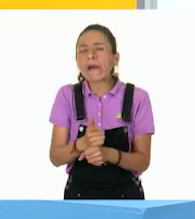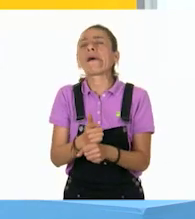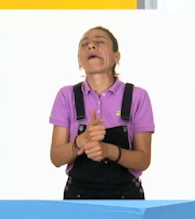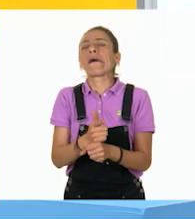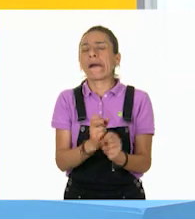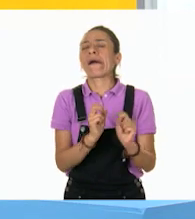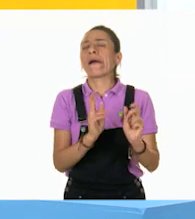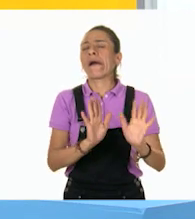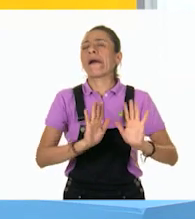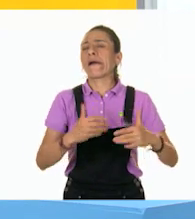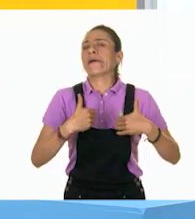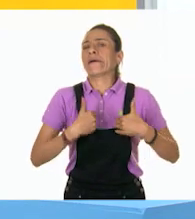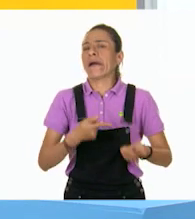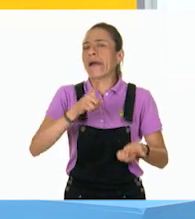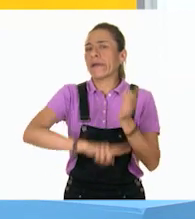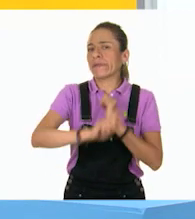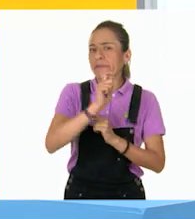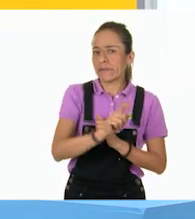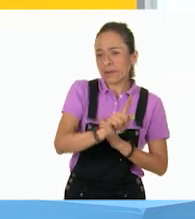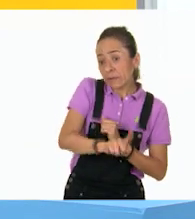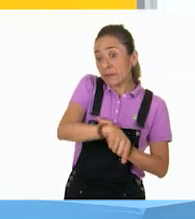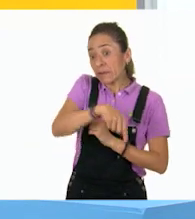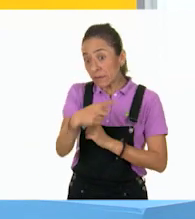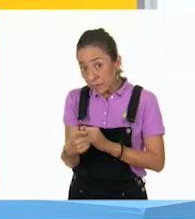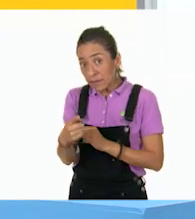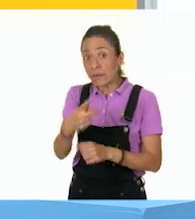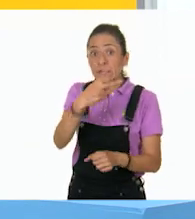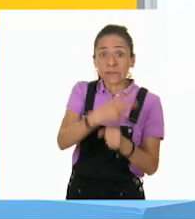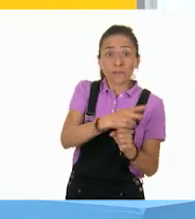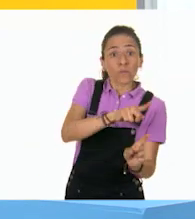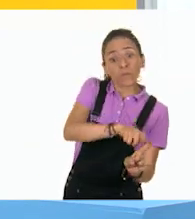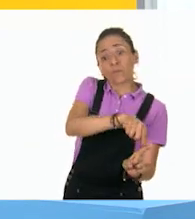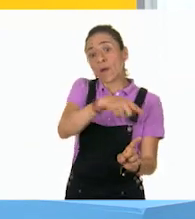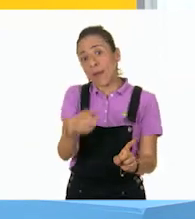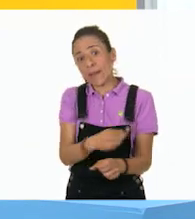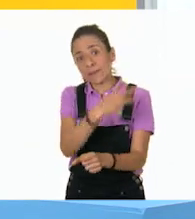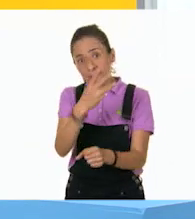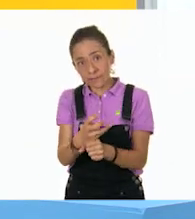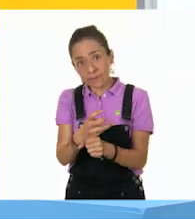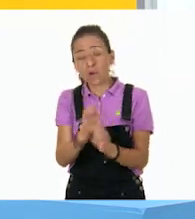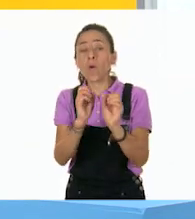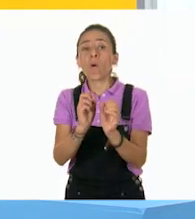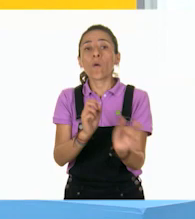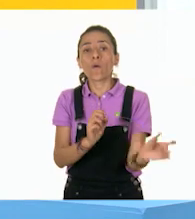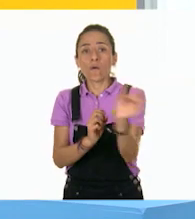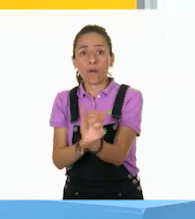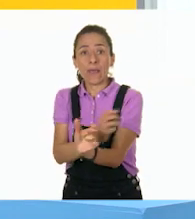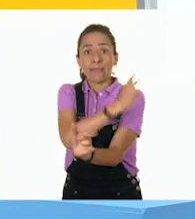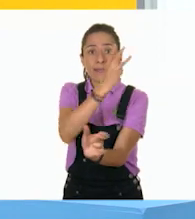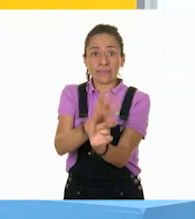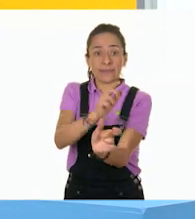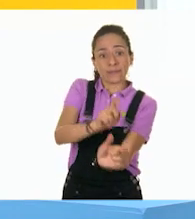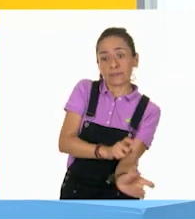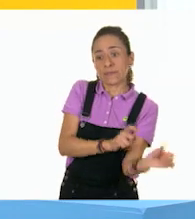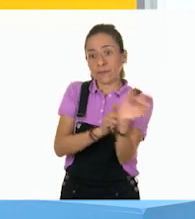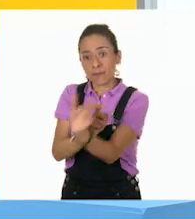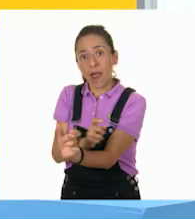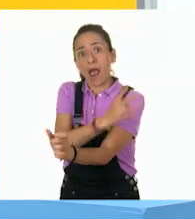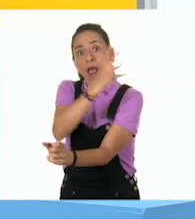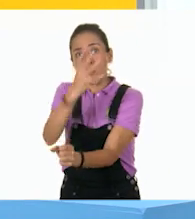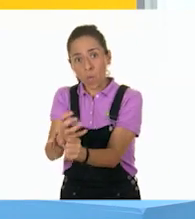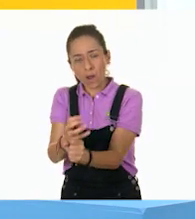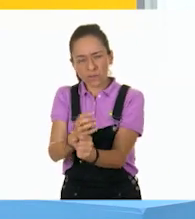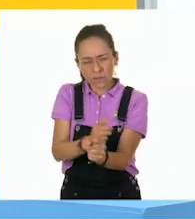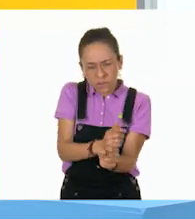al tercero, del tercero al cuarto. Es decir, debemos analizar si existe una regla